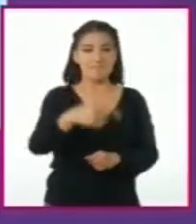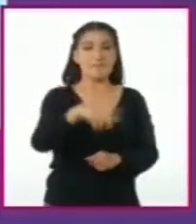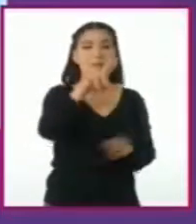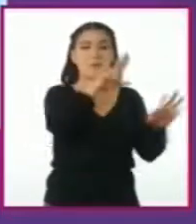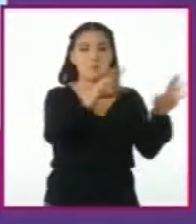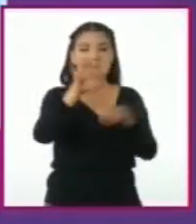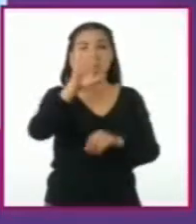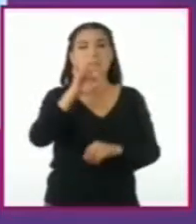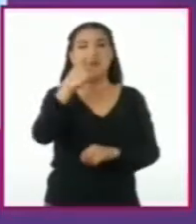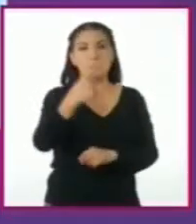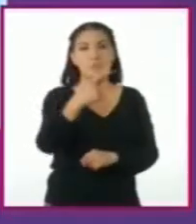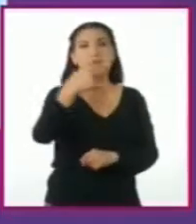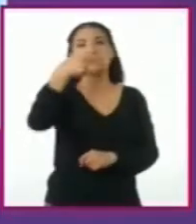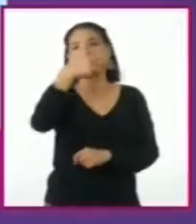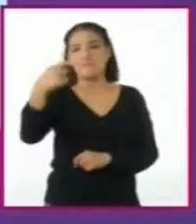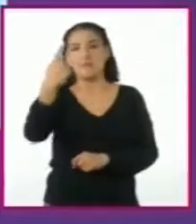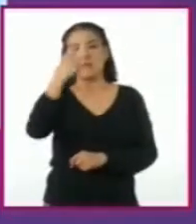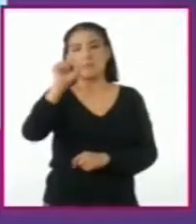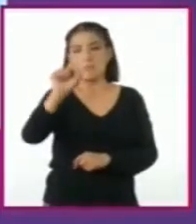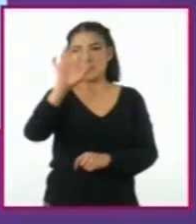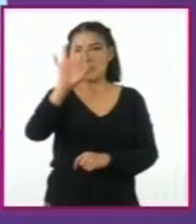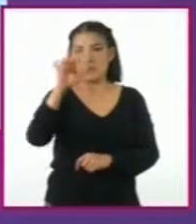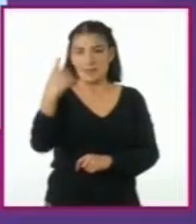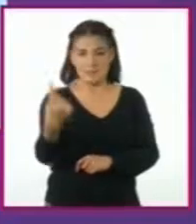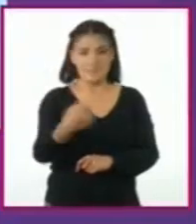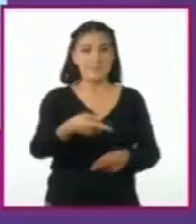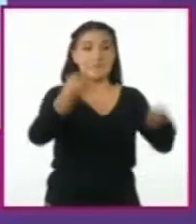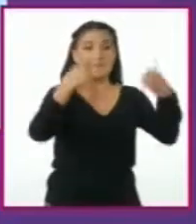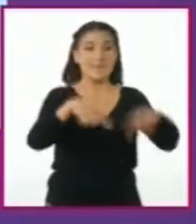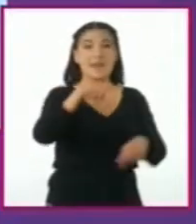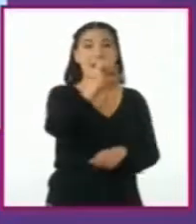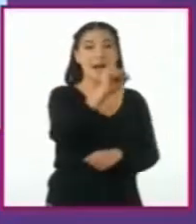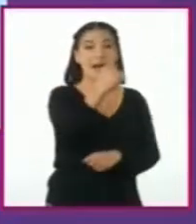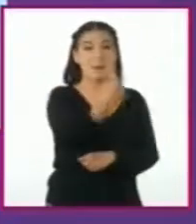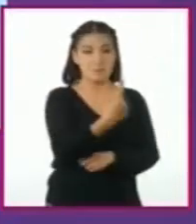que es igual a 1.41. A1,